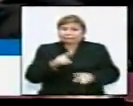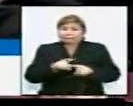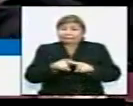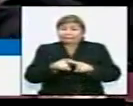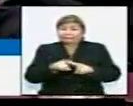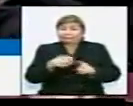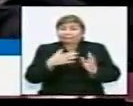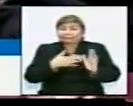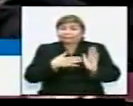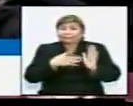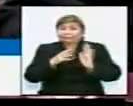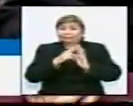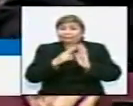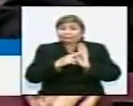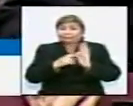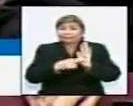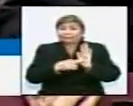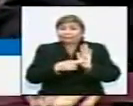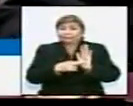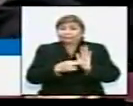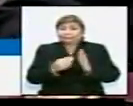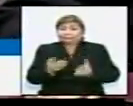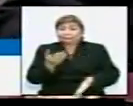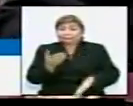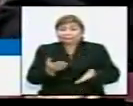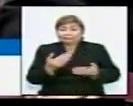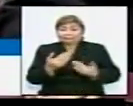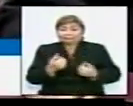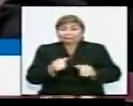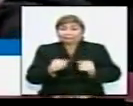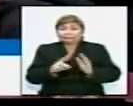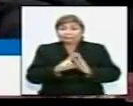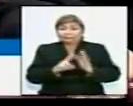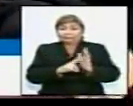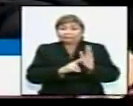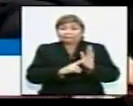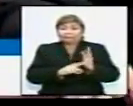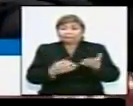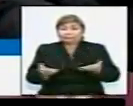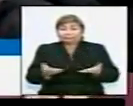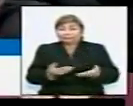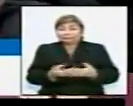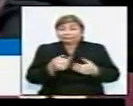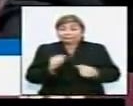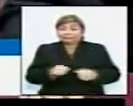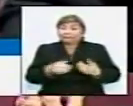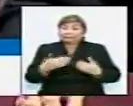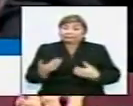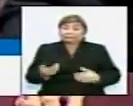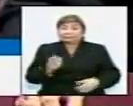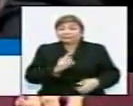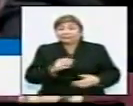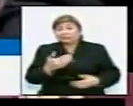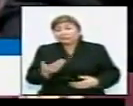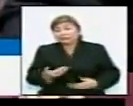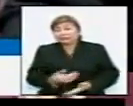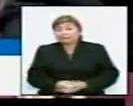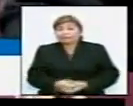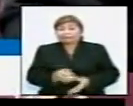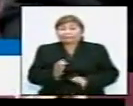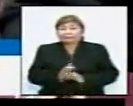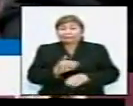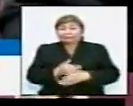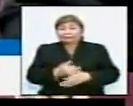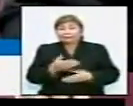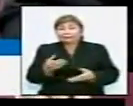una reglamentación. Nosotros no podemos, vía reglamentaria, insertar si va a haber, no va a haber, o en qué forma, de